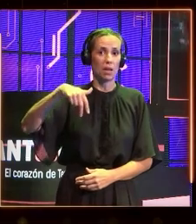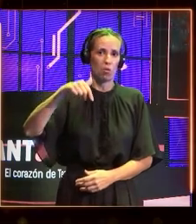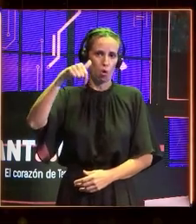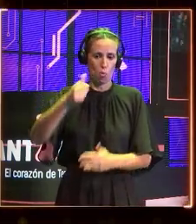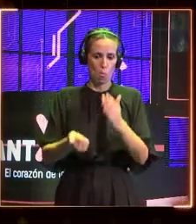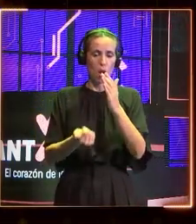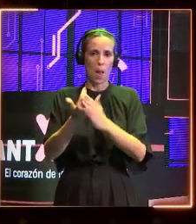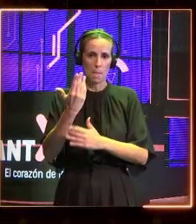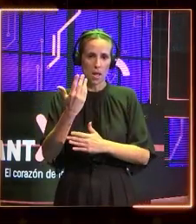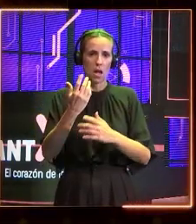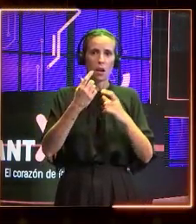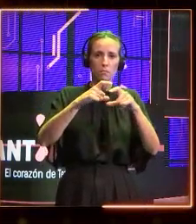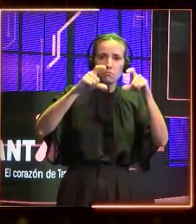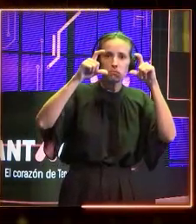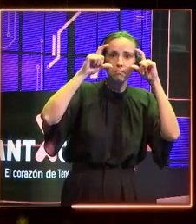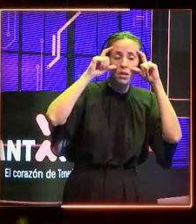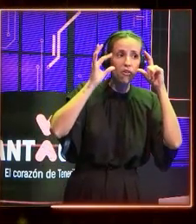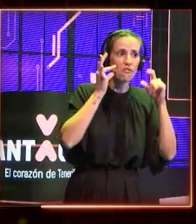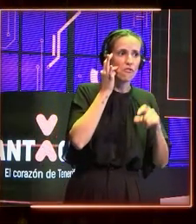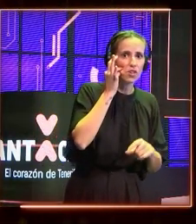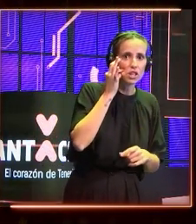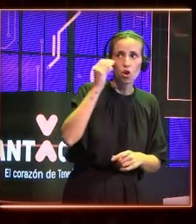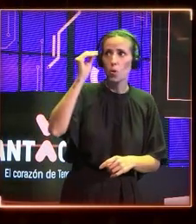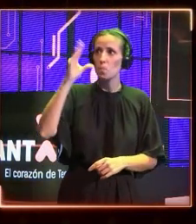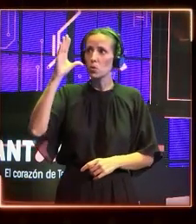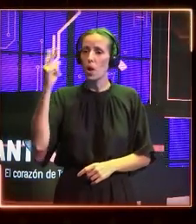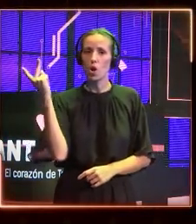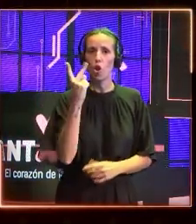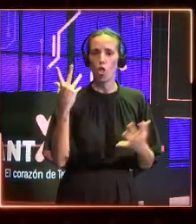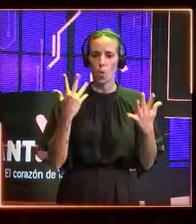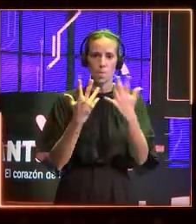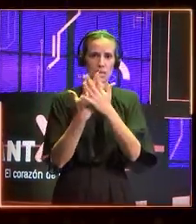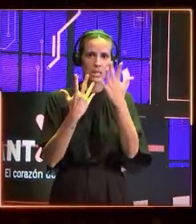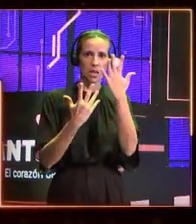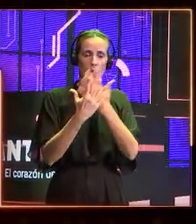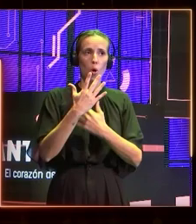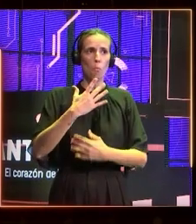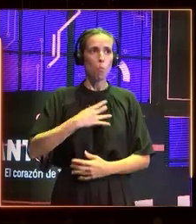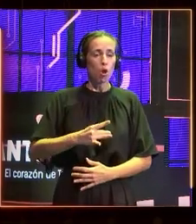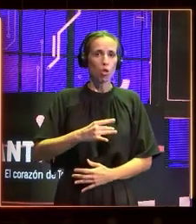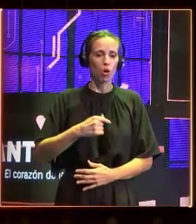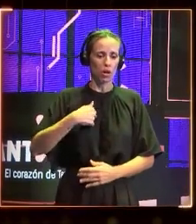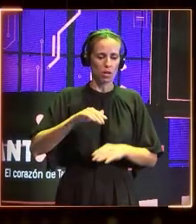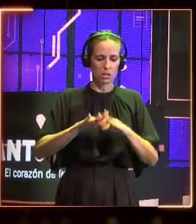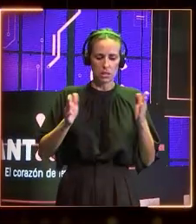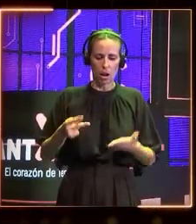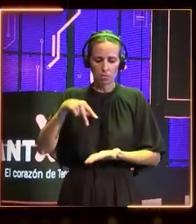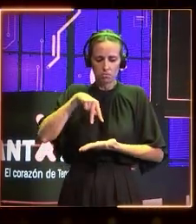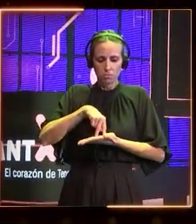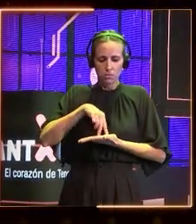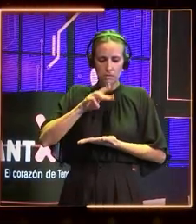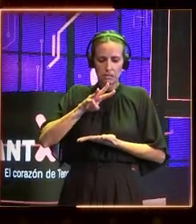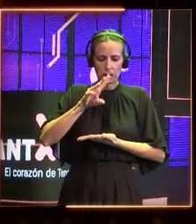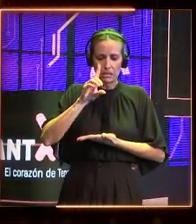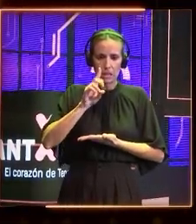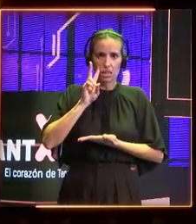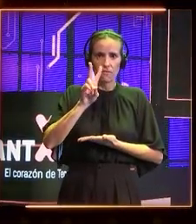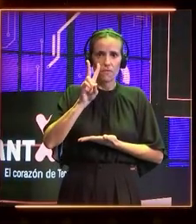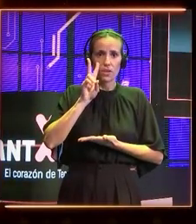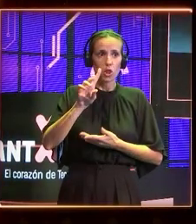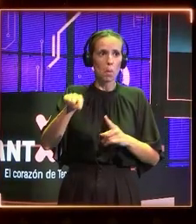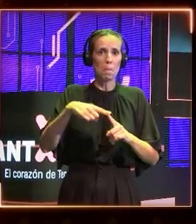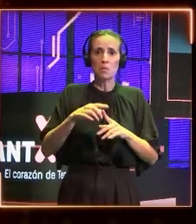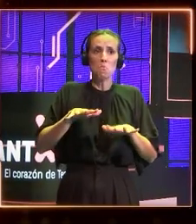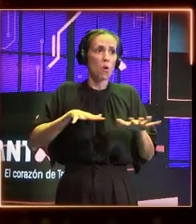físico y lo virtual se fusionan completamente y yo puedo estar visualizando contenidos tridimensionales aquí en el escenario y me puedo estar moviendo con total